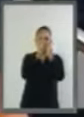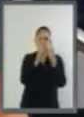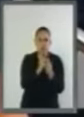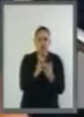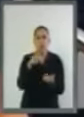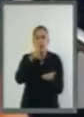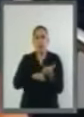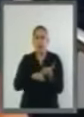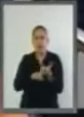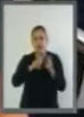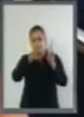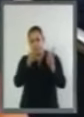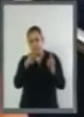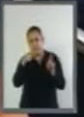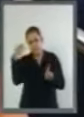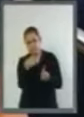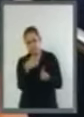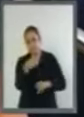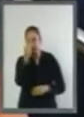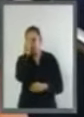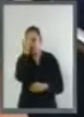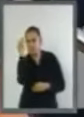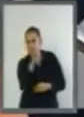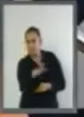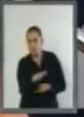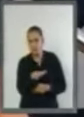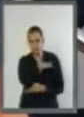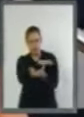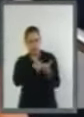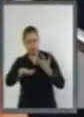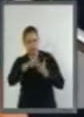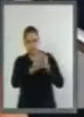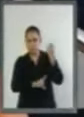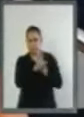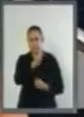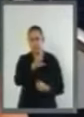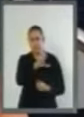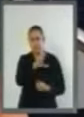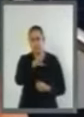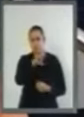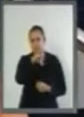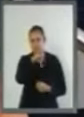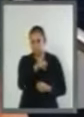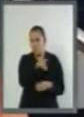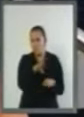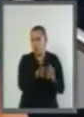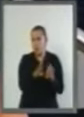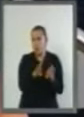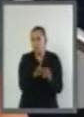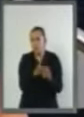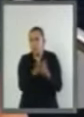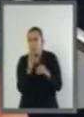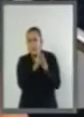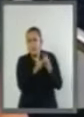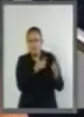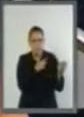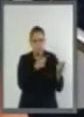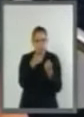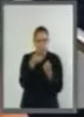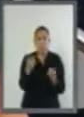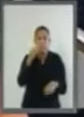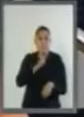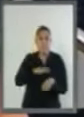terrorismo. Es particularmente la actitud del Imperio norteamericano el que ha ido generando en